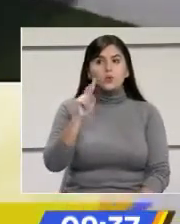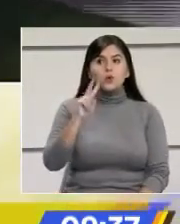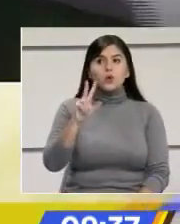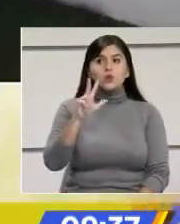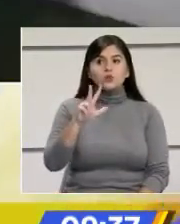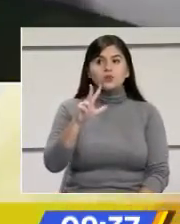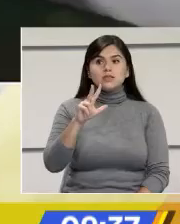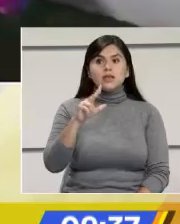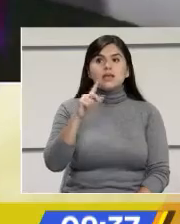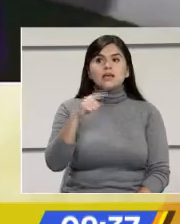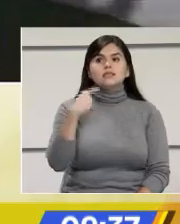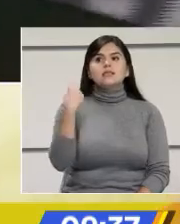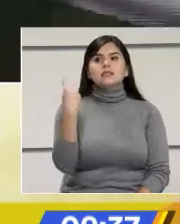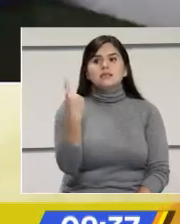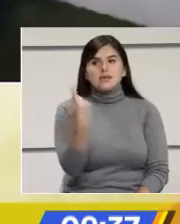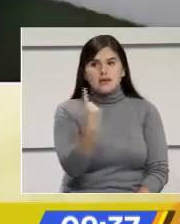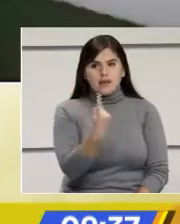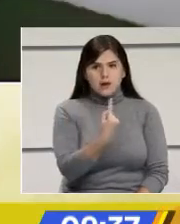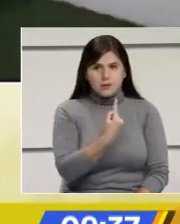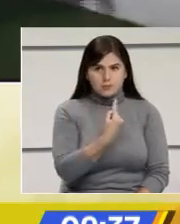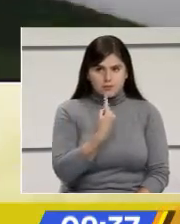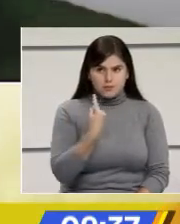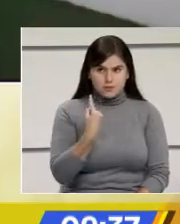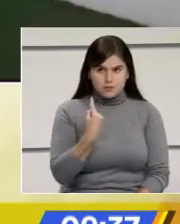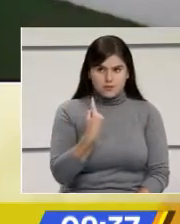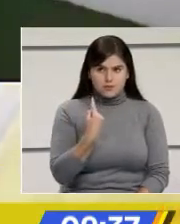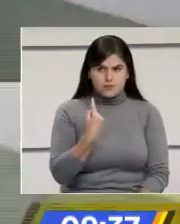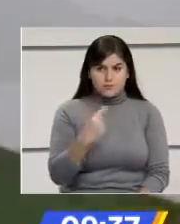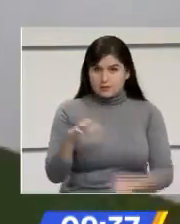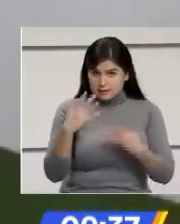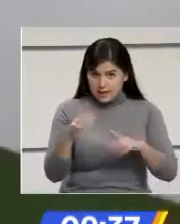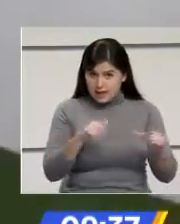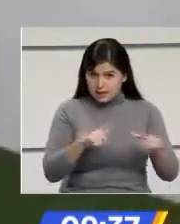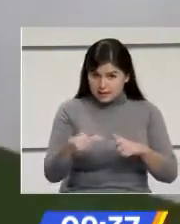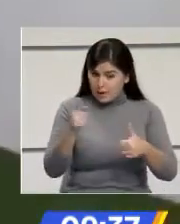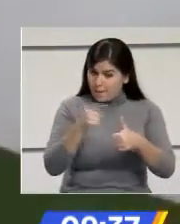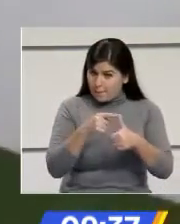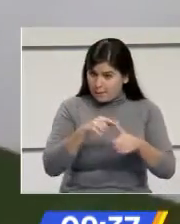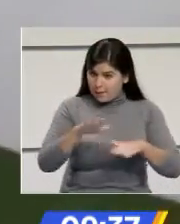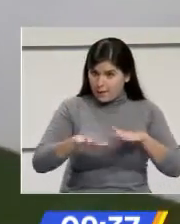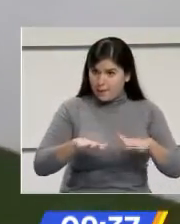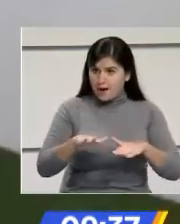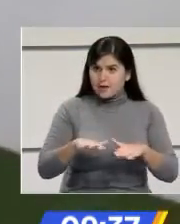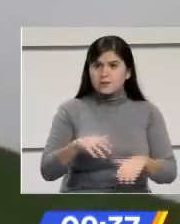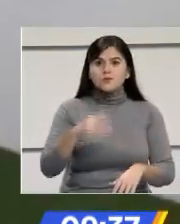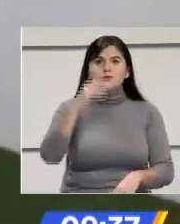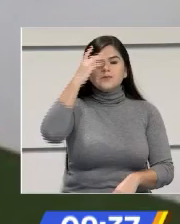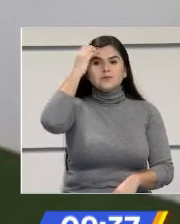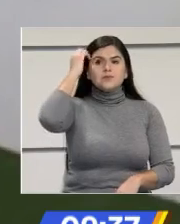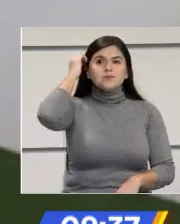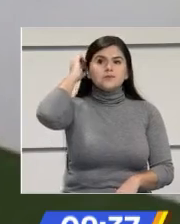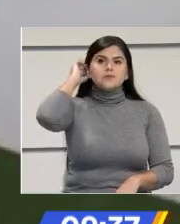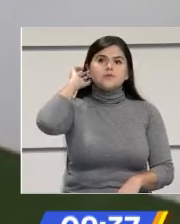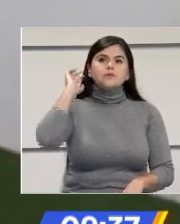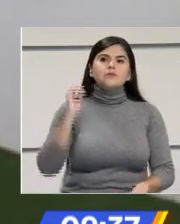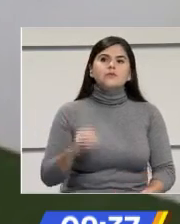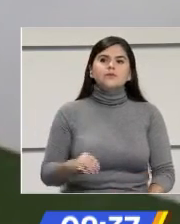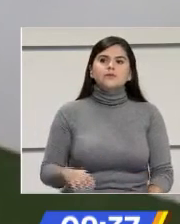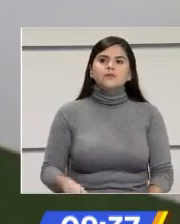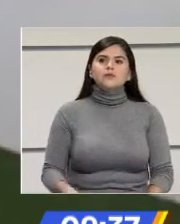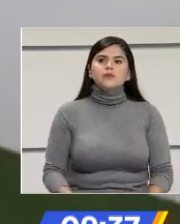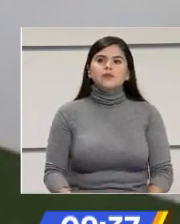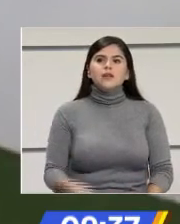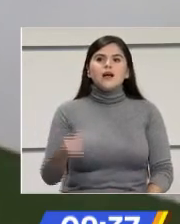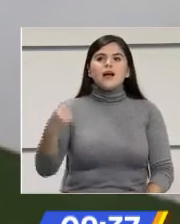Un, dos, tres, y giramos. Listo, primer paso. Ahí está. Listo. Luego vamos. Y Gabriel, este